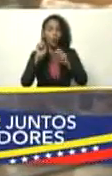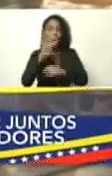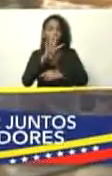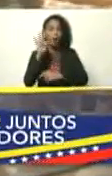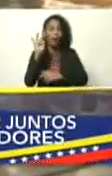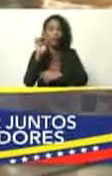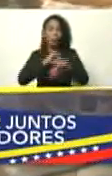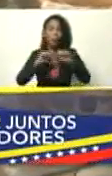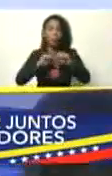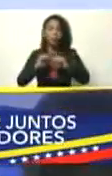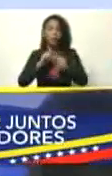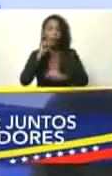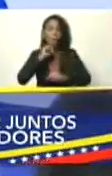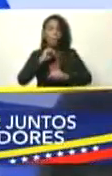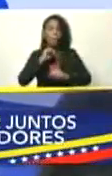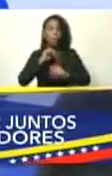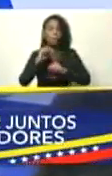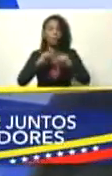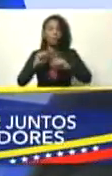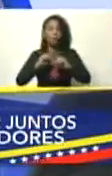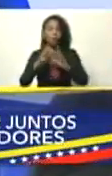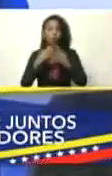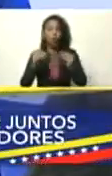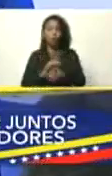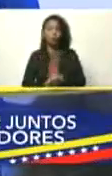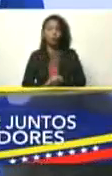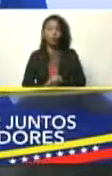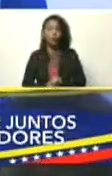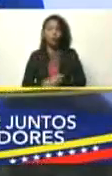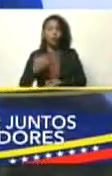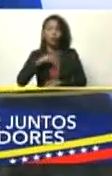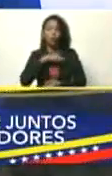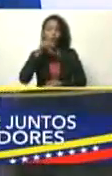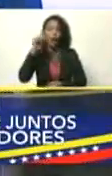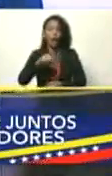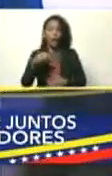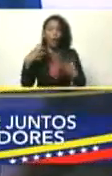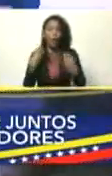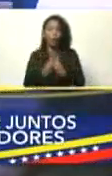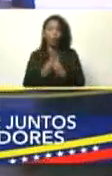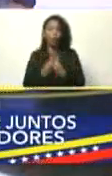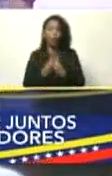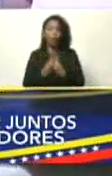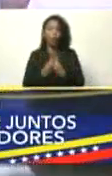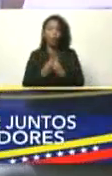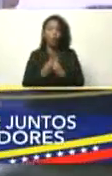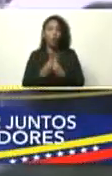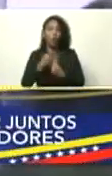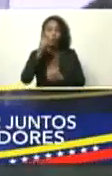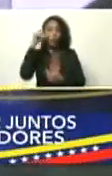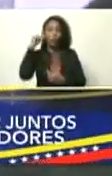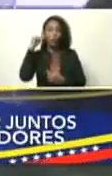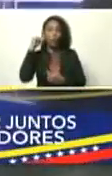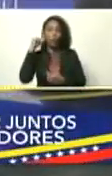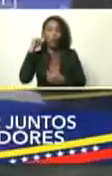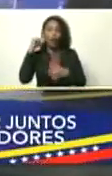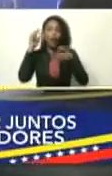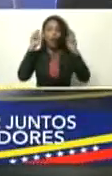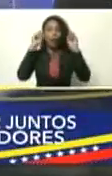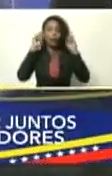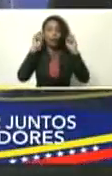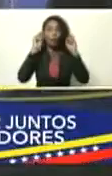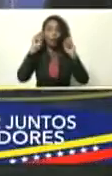motor en movimiento, gobernador. Bueno, así es, presidente. Aquí estamos con los compañeros, compañeras, en el vértice informativo. Aquí